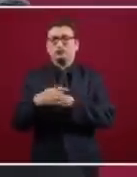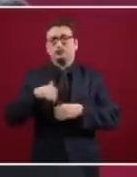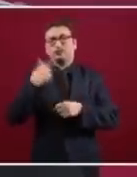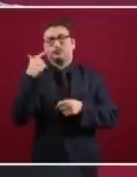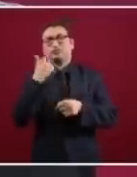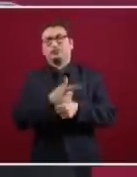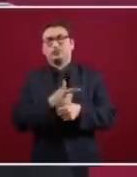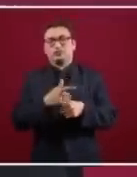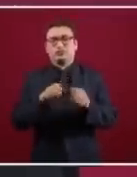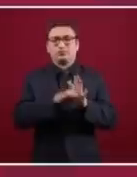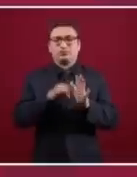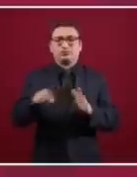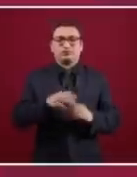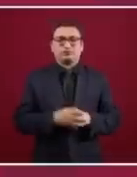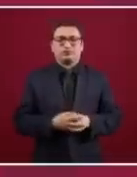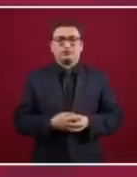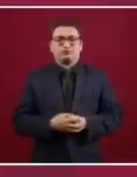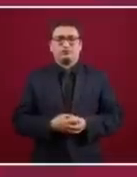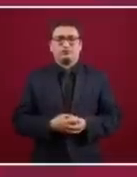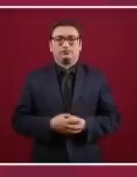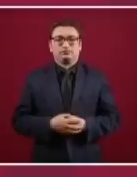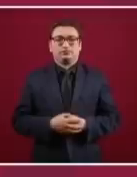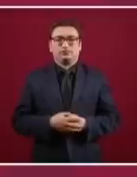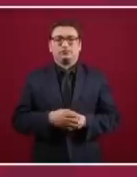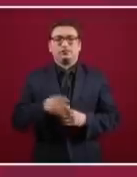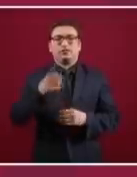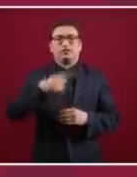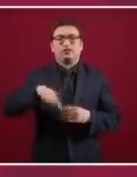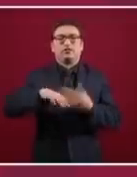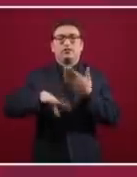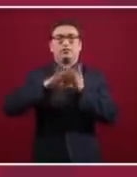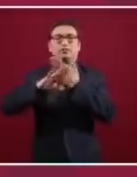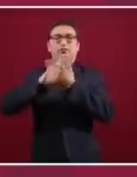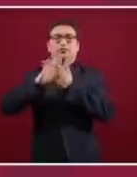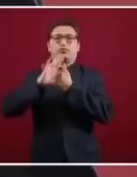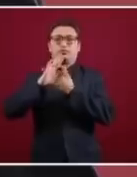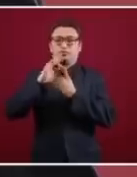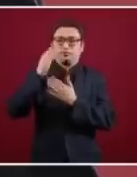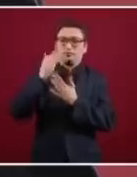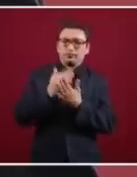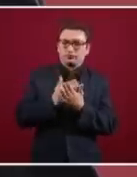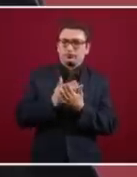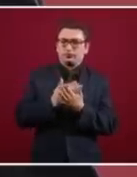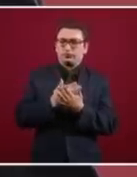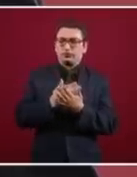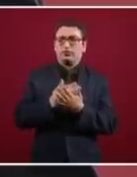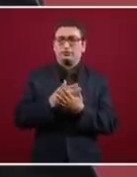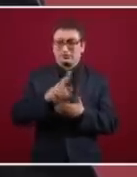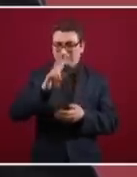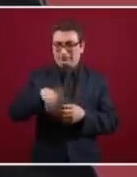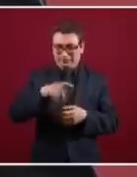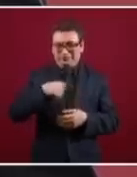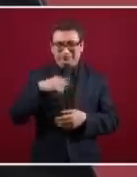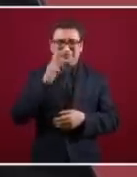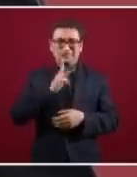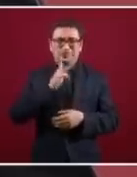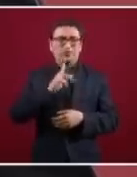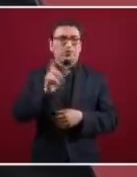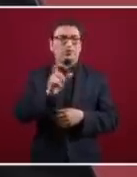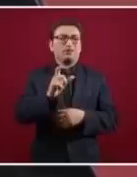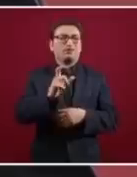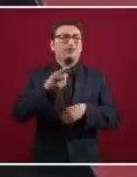bajan los ataques a nosotros lo tengo probado sábado y